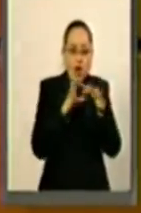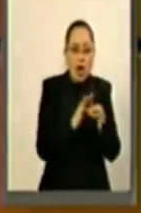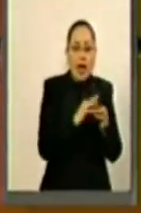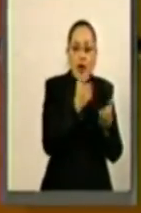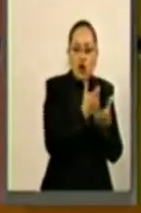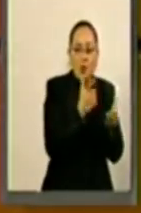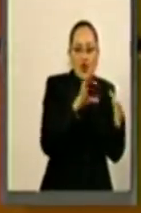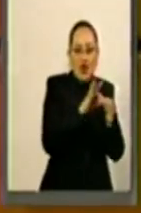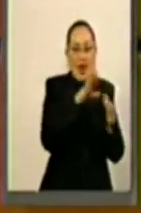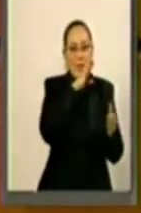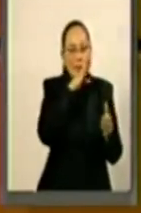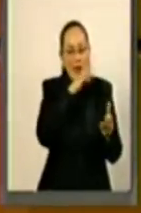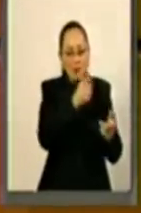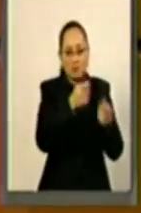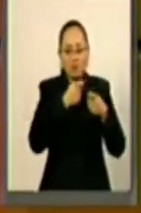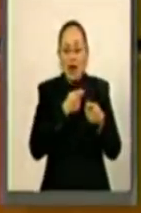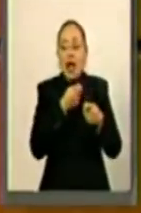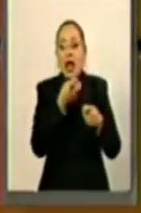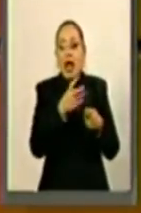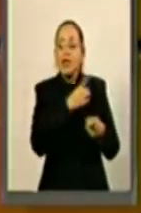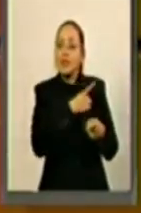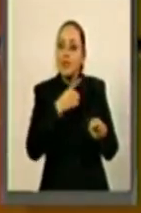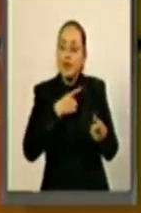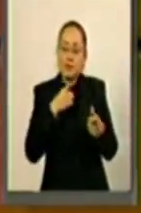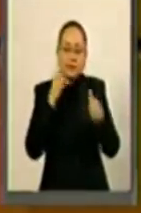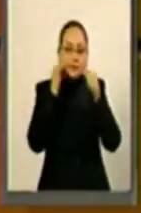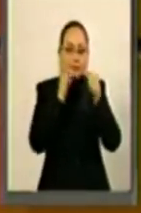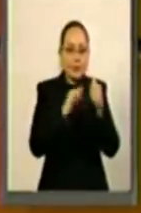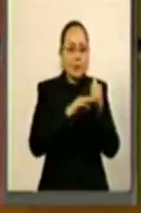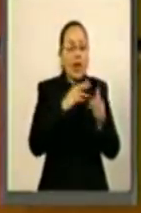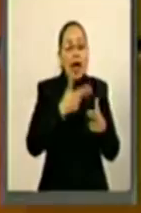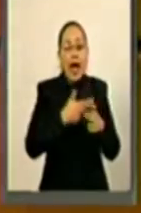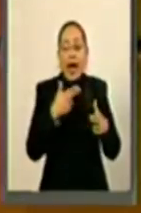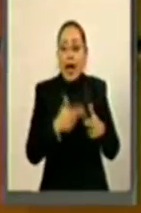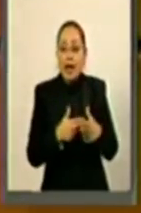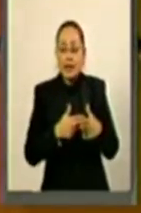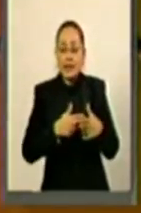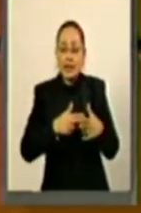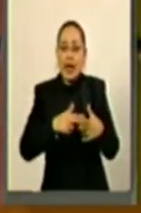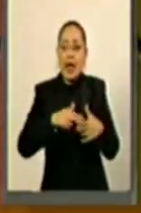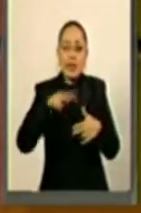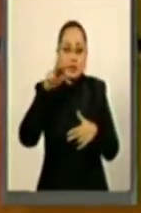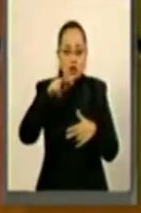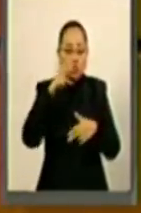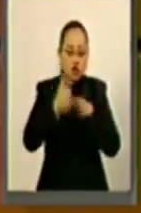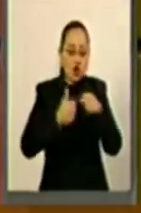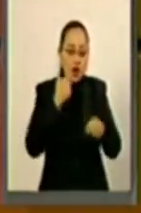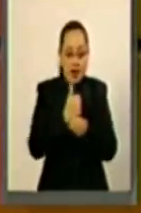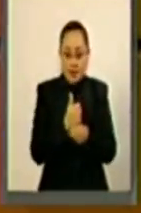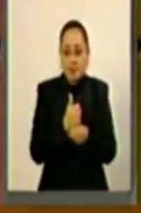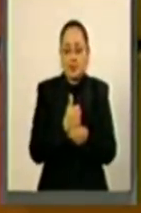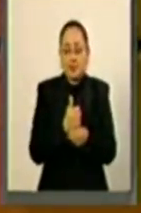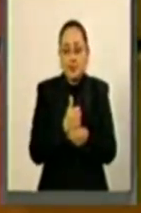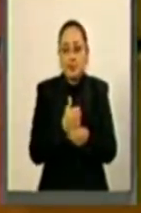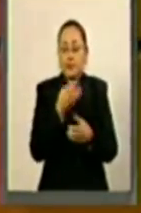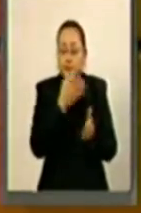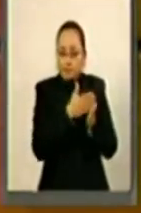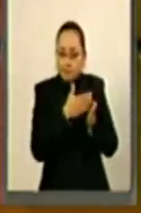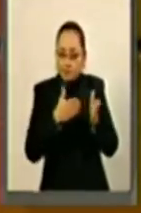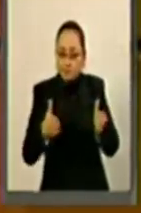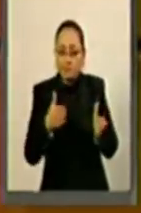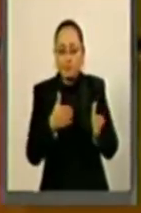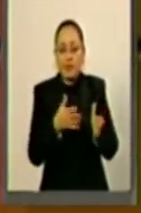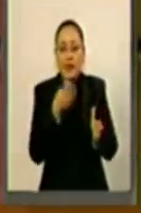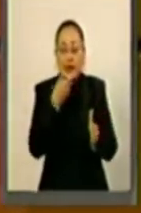estos tendrán derecho a atención obstétrica hasta el cumplimiento de la mayoría de edad. Este sería